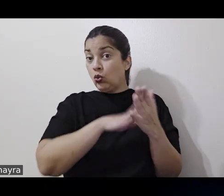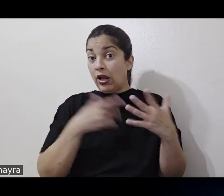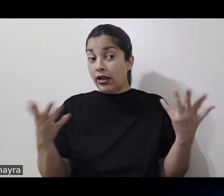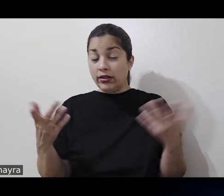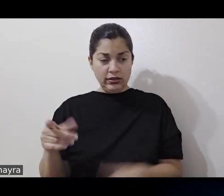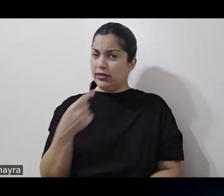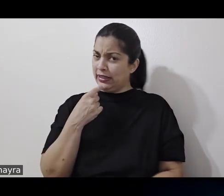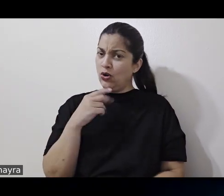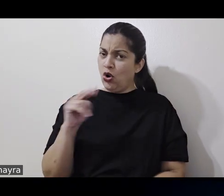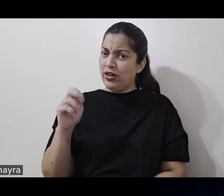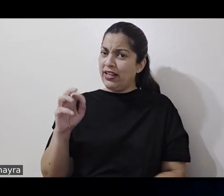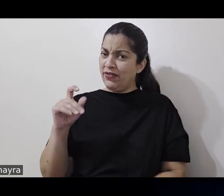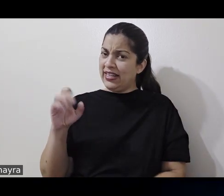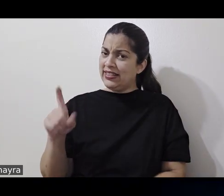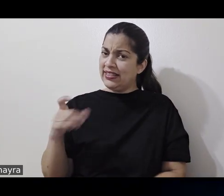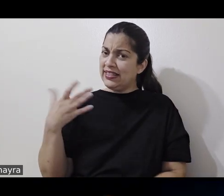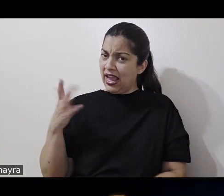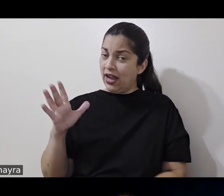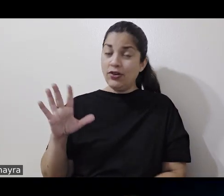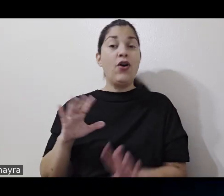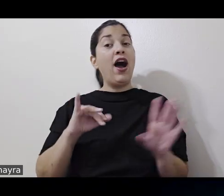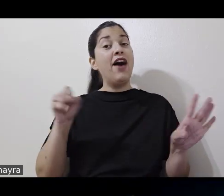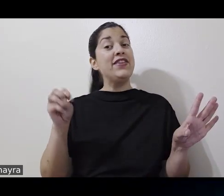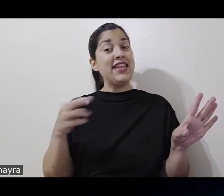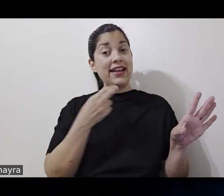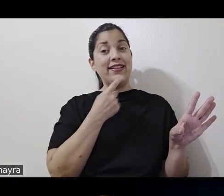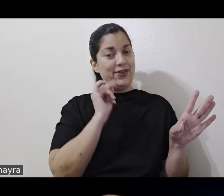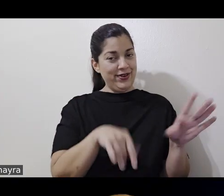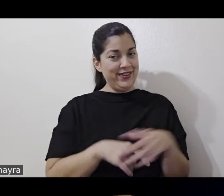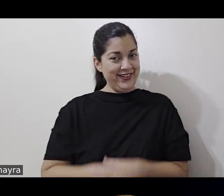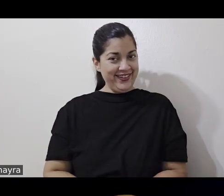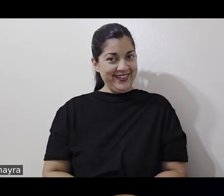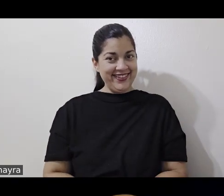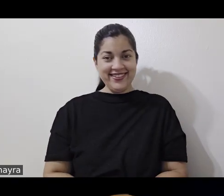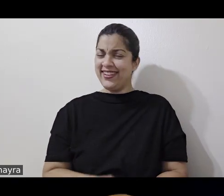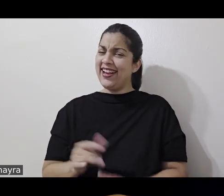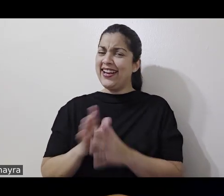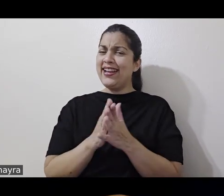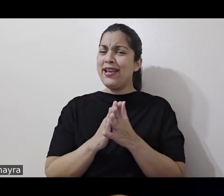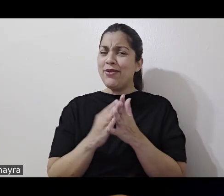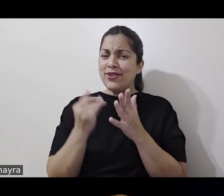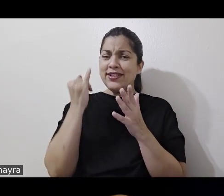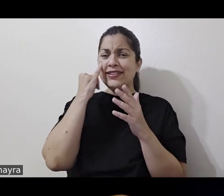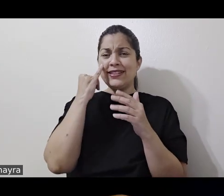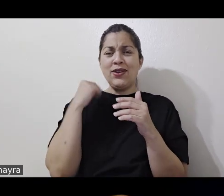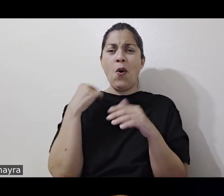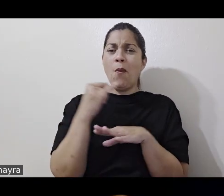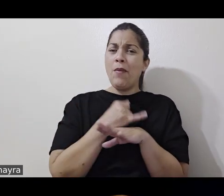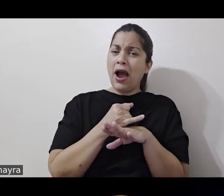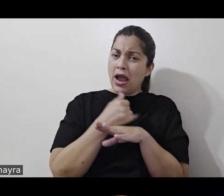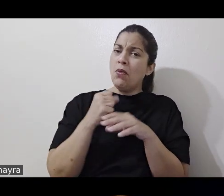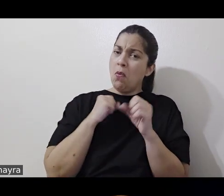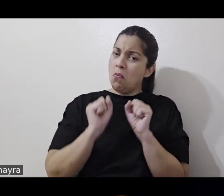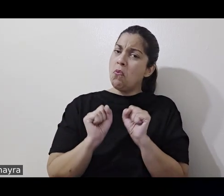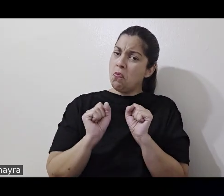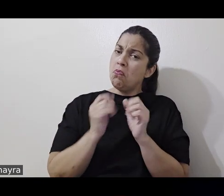dijo Netflix por ahí, él ya lo dijo. Sí, pero eso lo dijo Javier. Este libro, si tuviéramos un país donde hubiera una buena industria de cine,